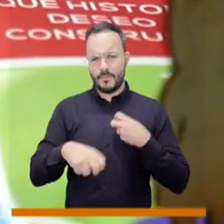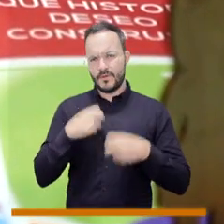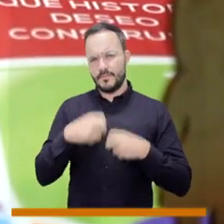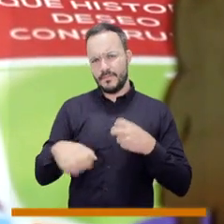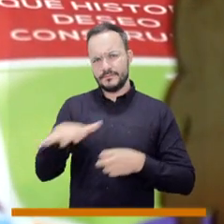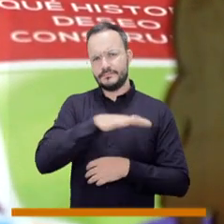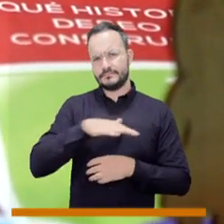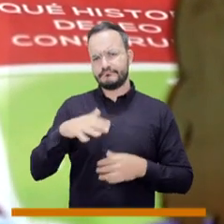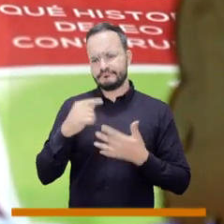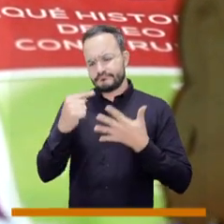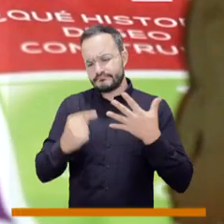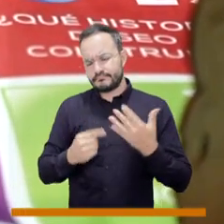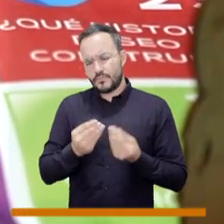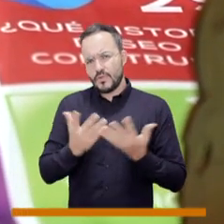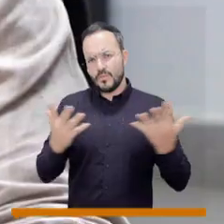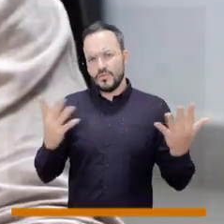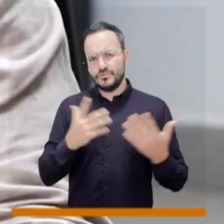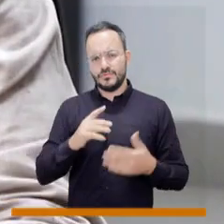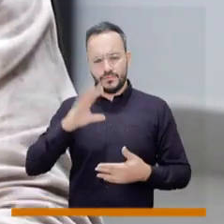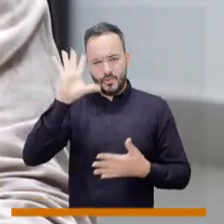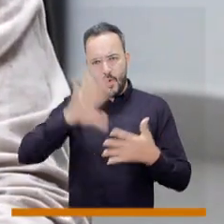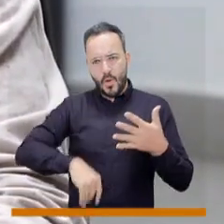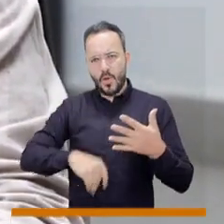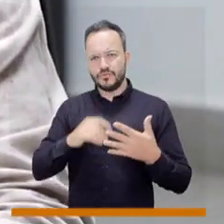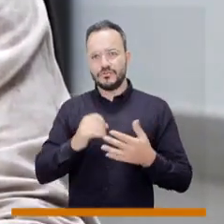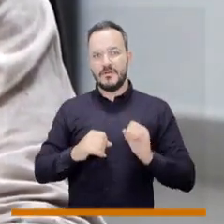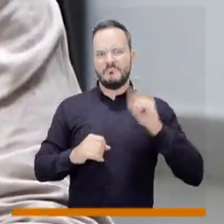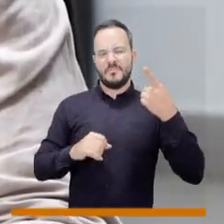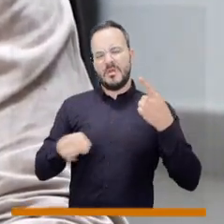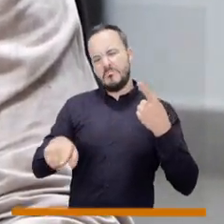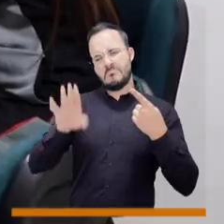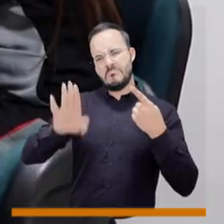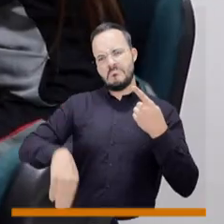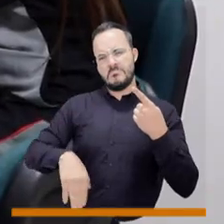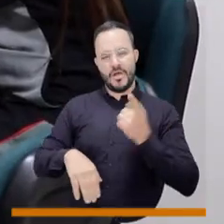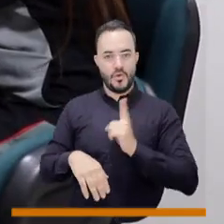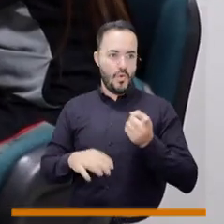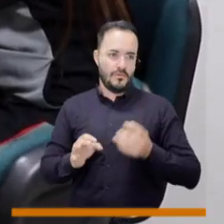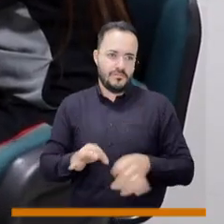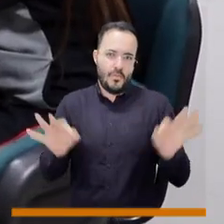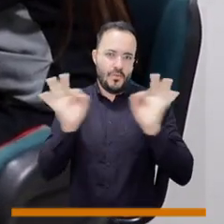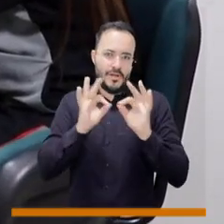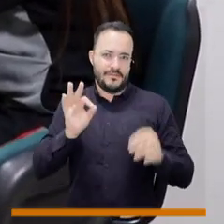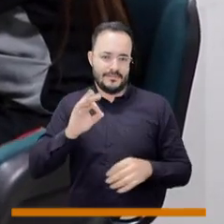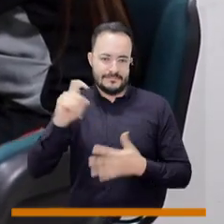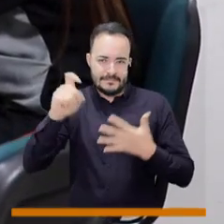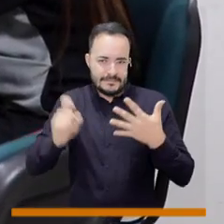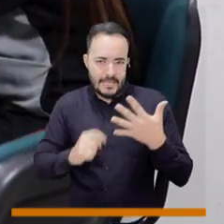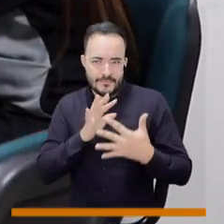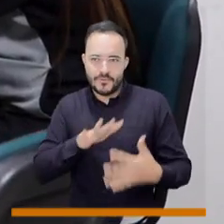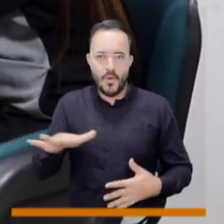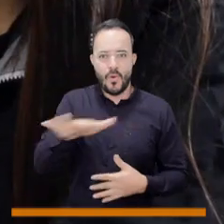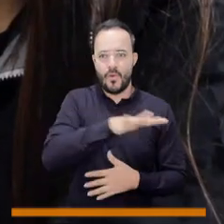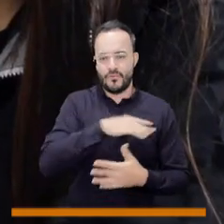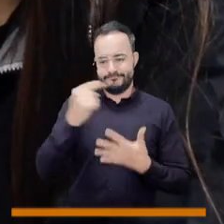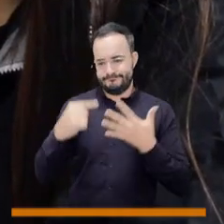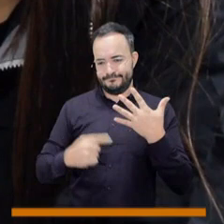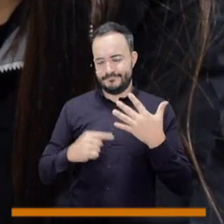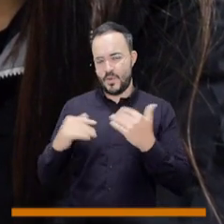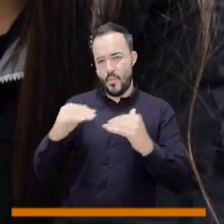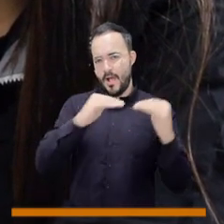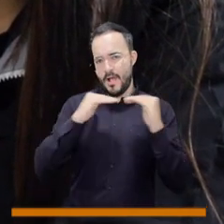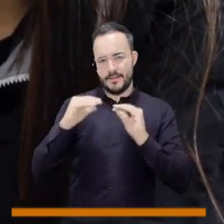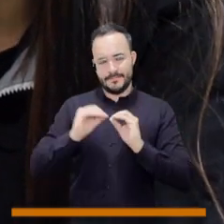todas las problemáticas de ciudad son supremamente importantes, yo no estoy diciendo que no, todas son supremamente relevantes, pero hay un tema que a